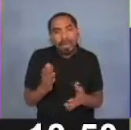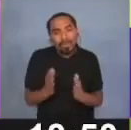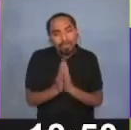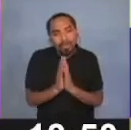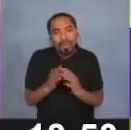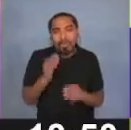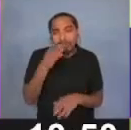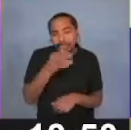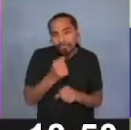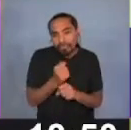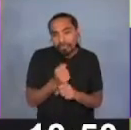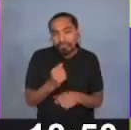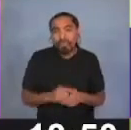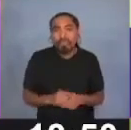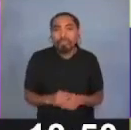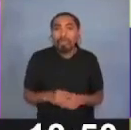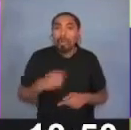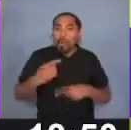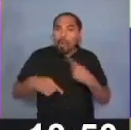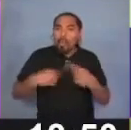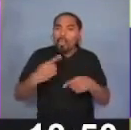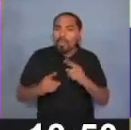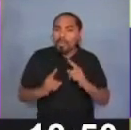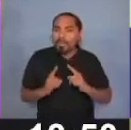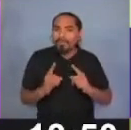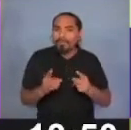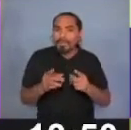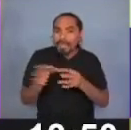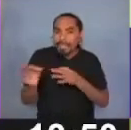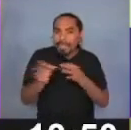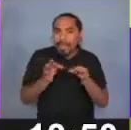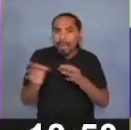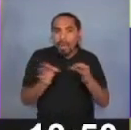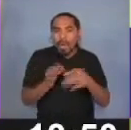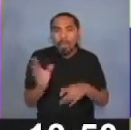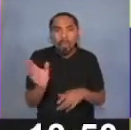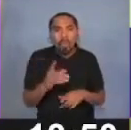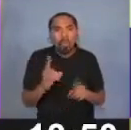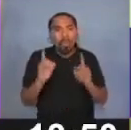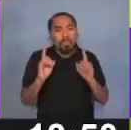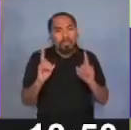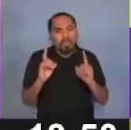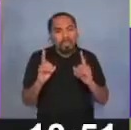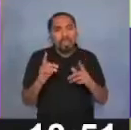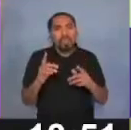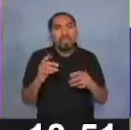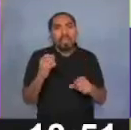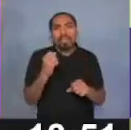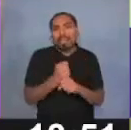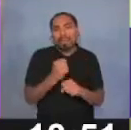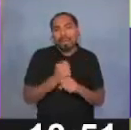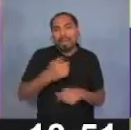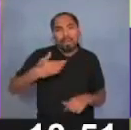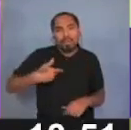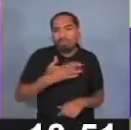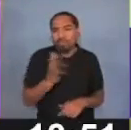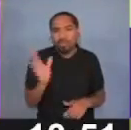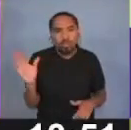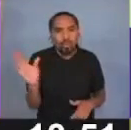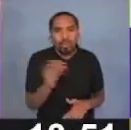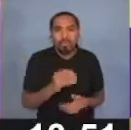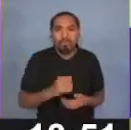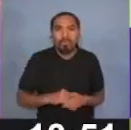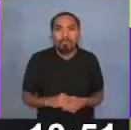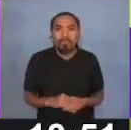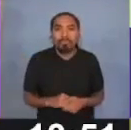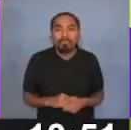dialogando respecto a todas las propuestas, no solo los docentes, sino con todos los trabajadores. para terminar de redondear esta idea, porque si